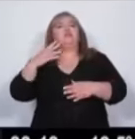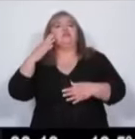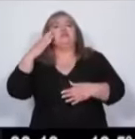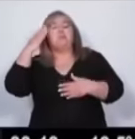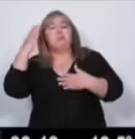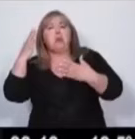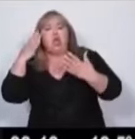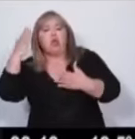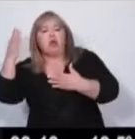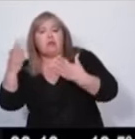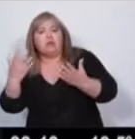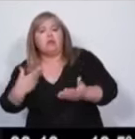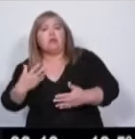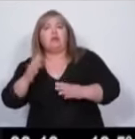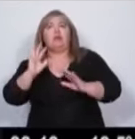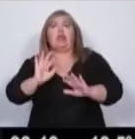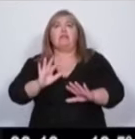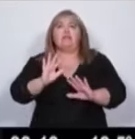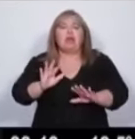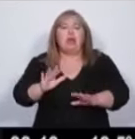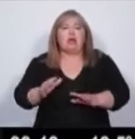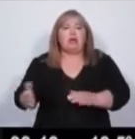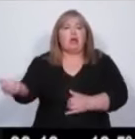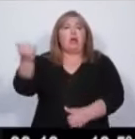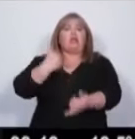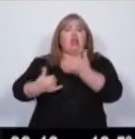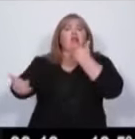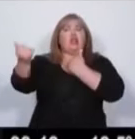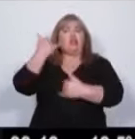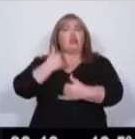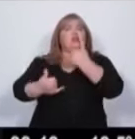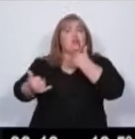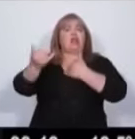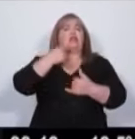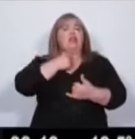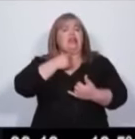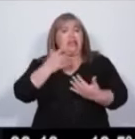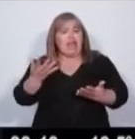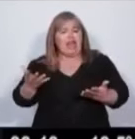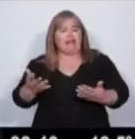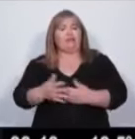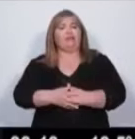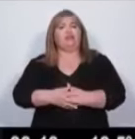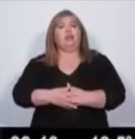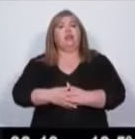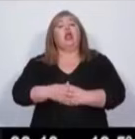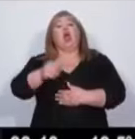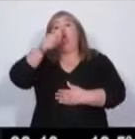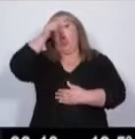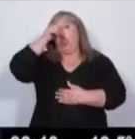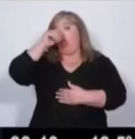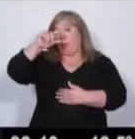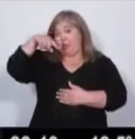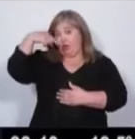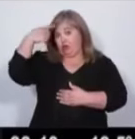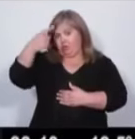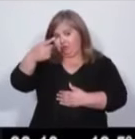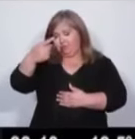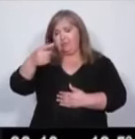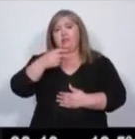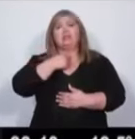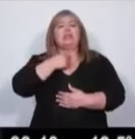sus problemas, sus esperanzas. Les pido que el domingo vayan a votar y llenen la urna no de